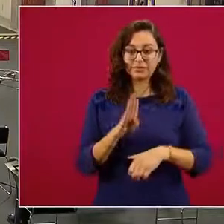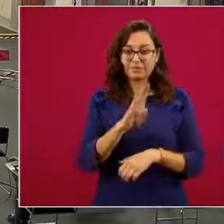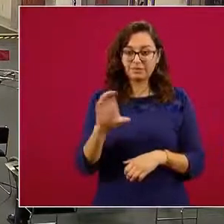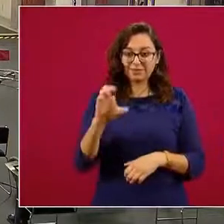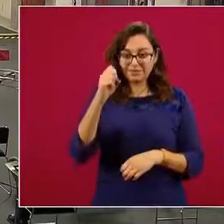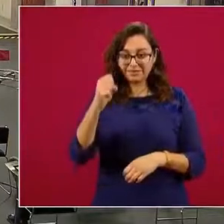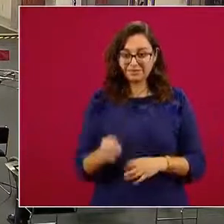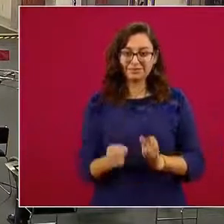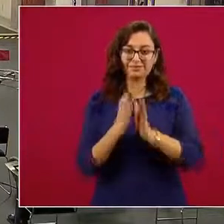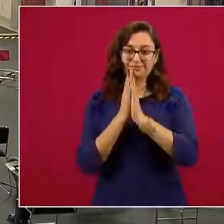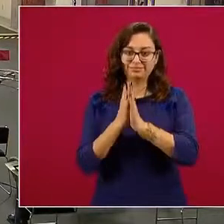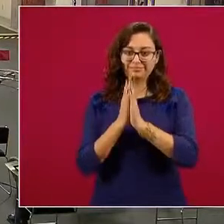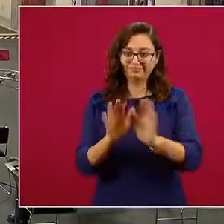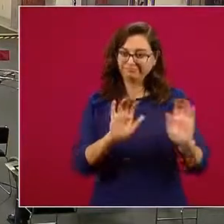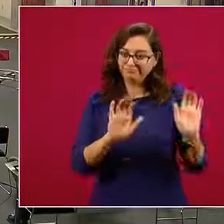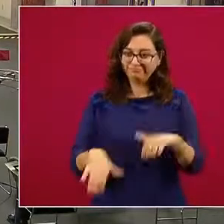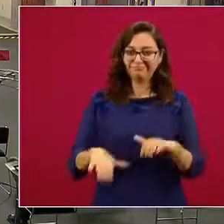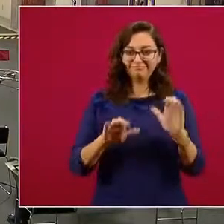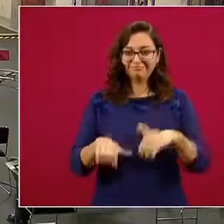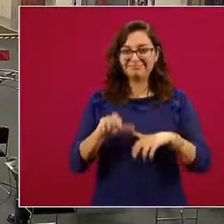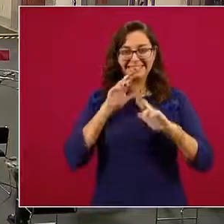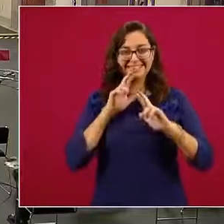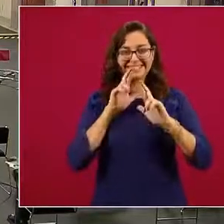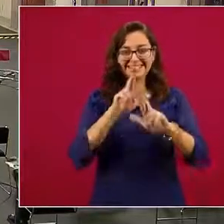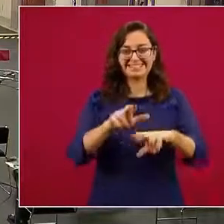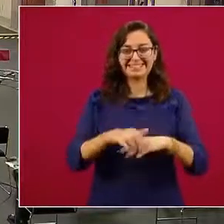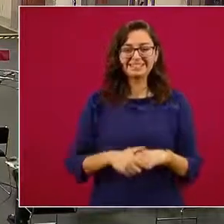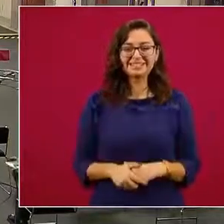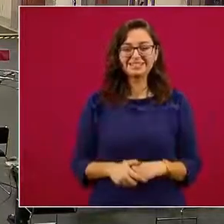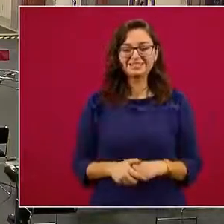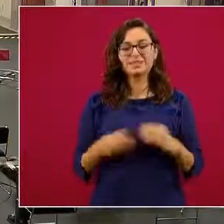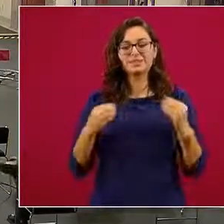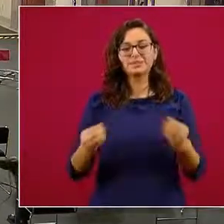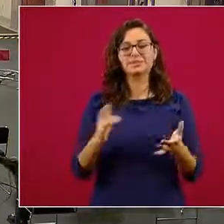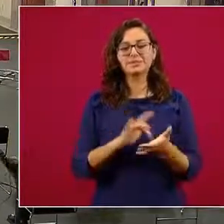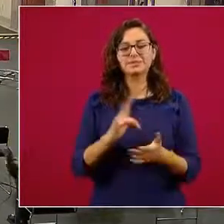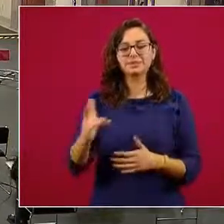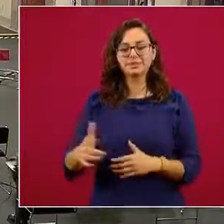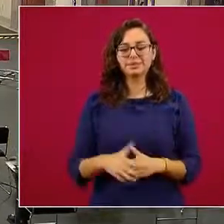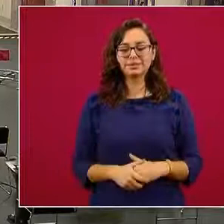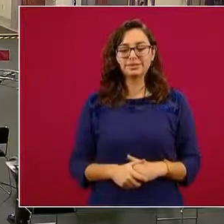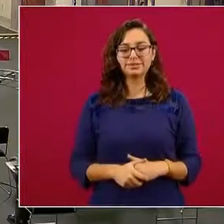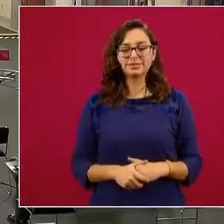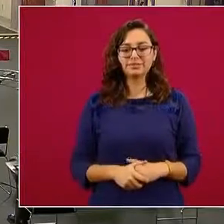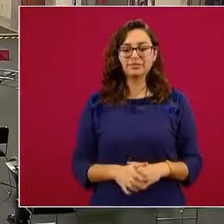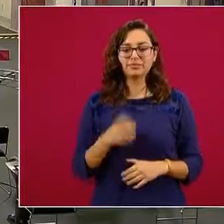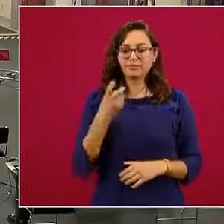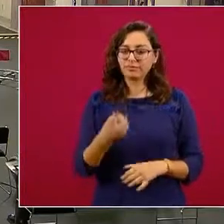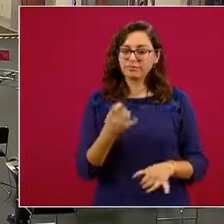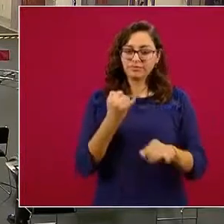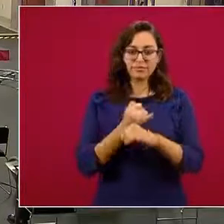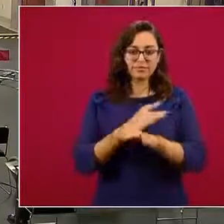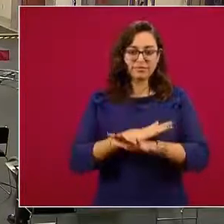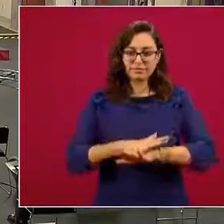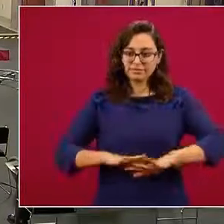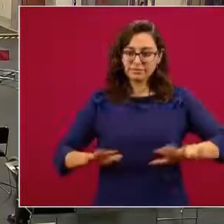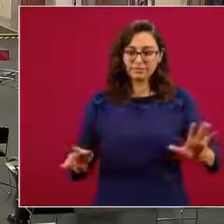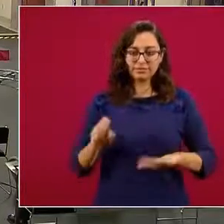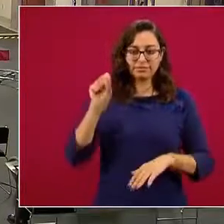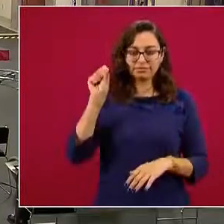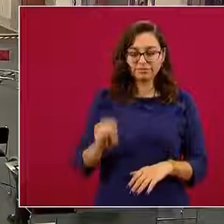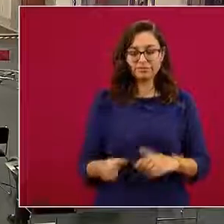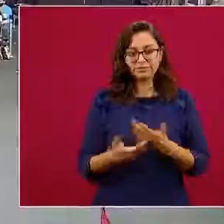California Sur, sobre todo, respondan. Muchas gracias. Pues esa es toda la presentación